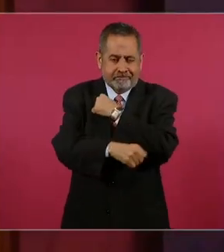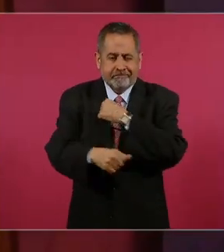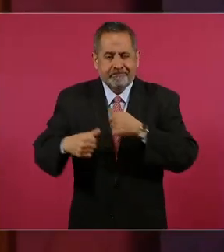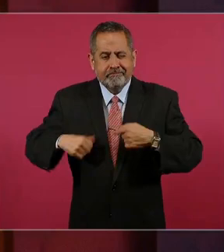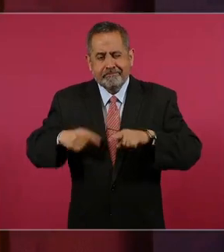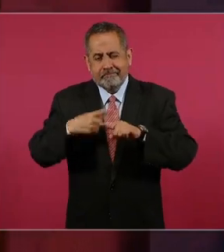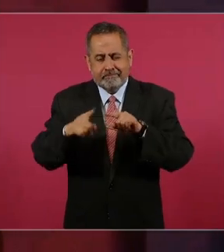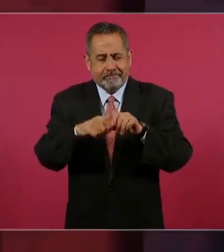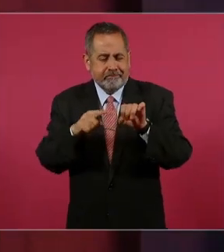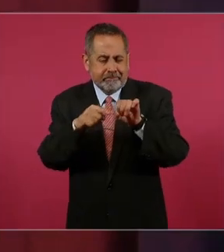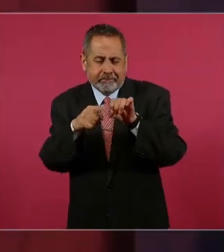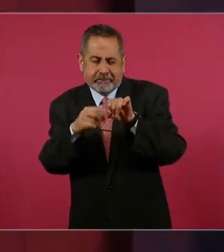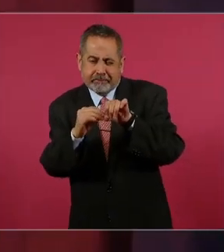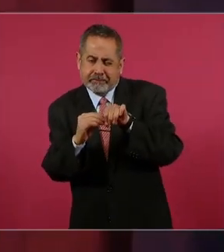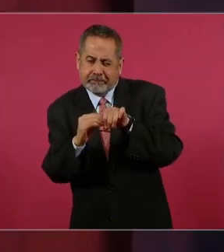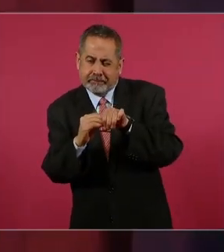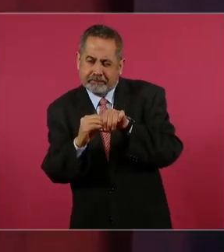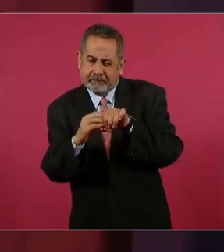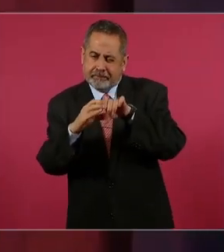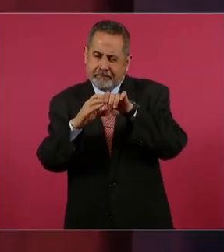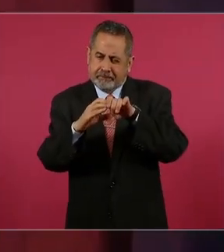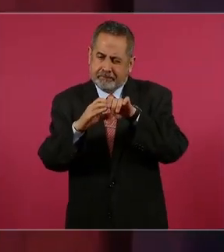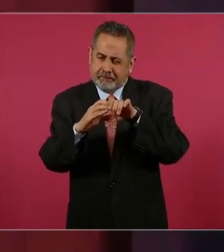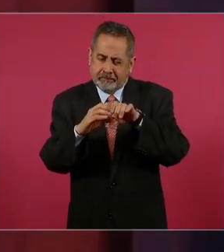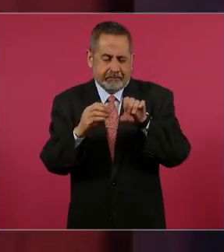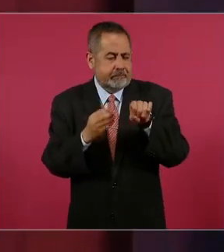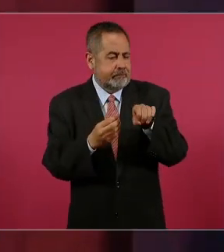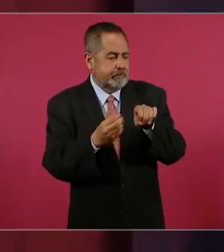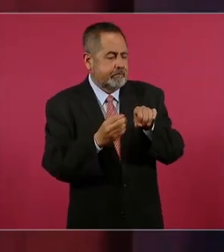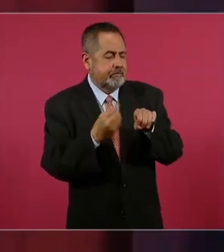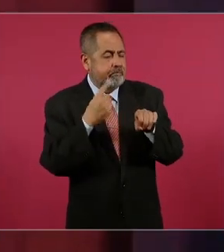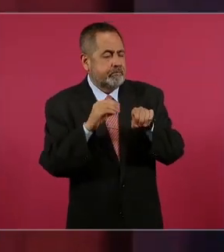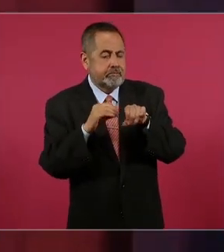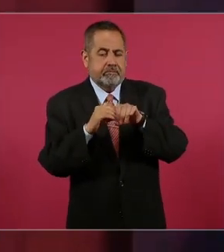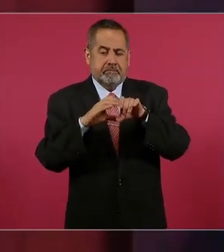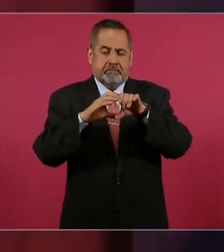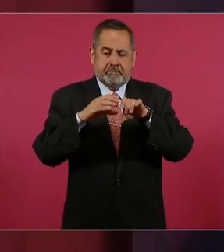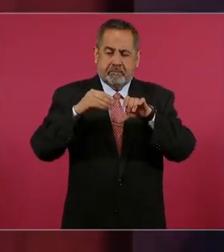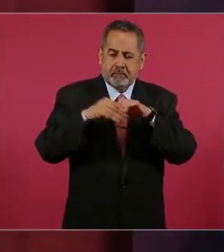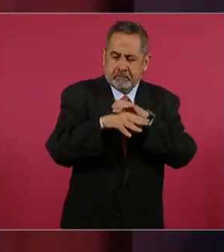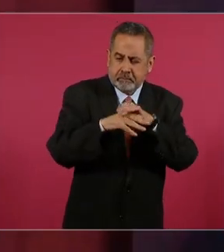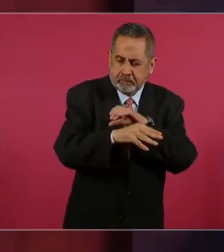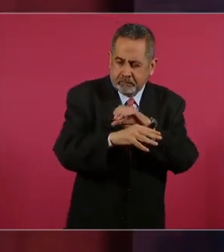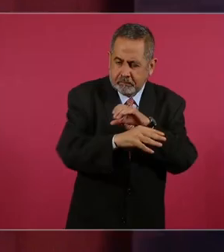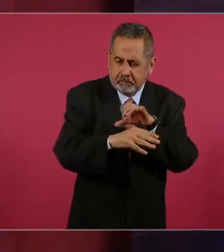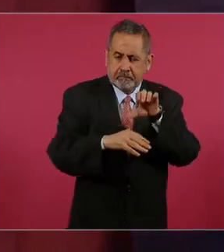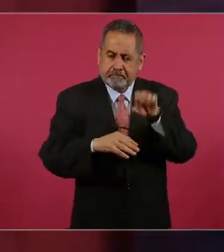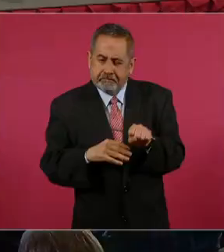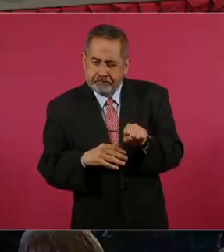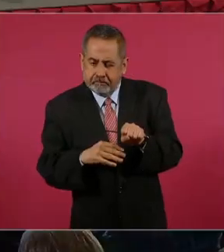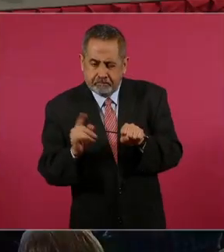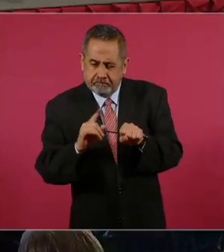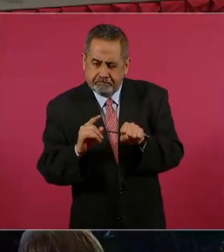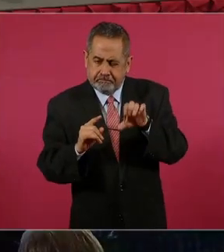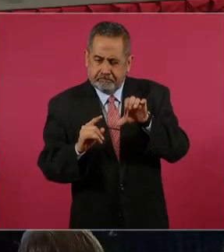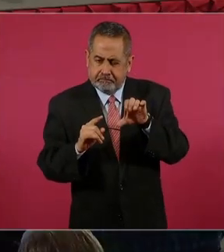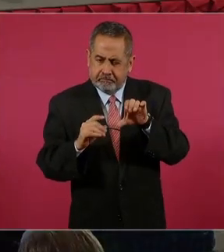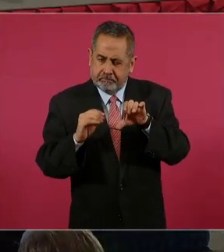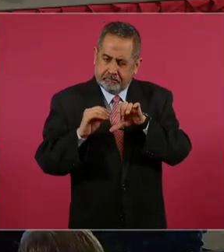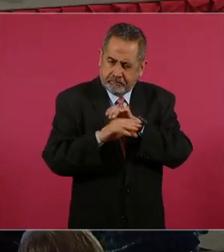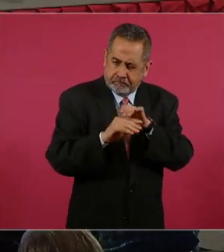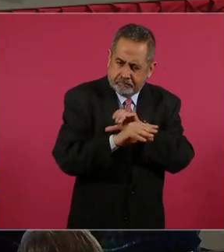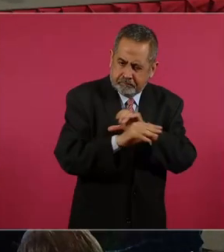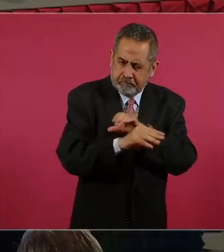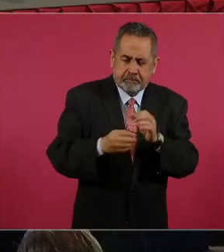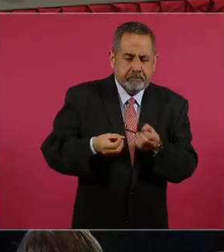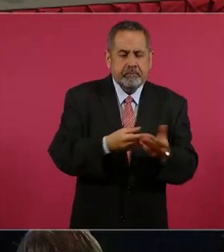stents, donde se abren las obstrucciones que tienen las arterias y que permiten salvar vidas. Una cosa muy importante,